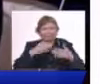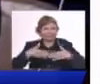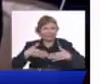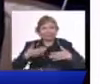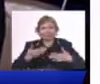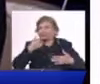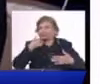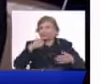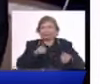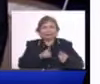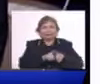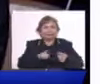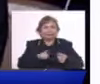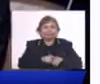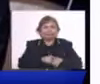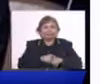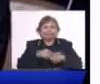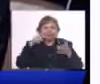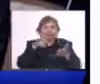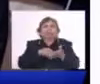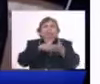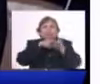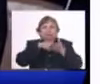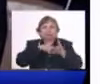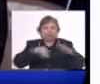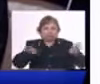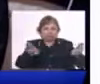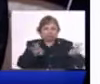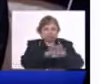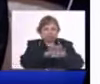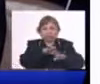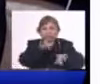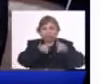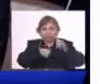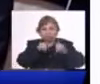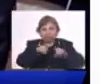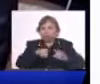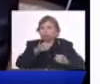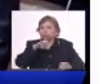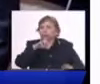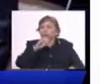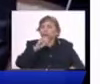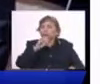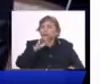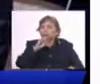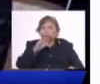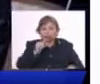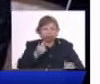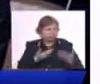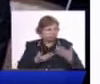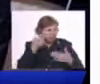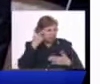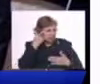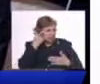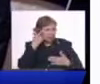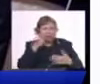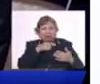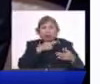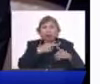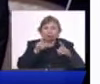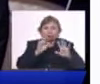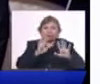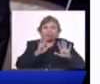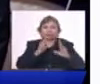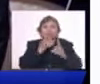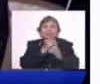señor presidente, intransigentes o cerrarnos a algunas posturas. Entonces, creo que todavía ese